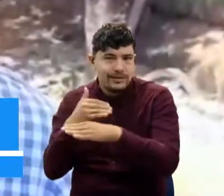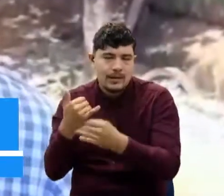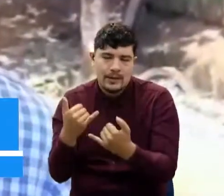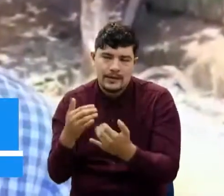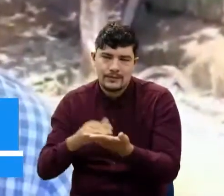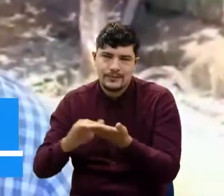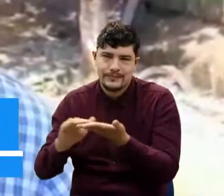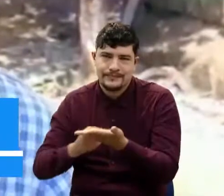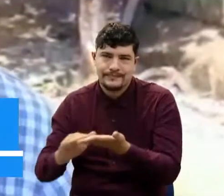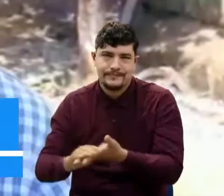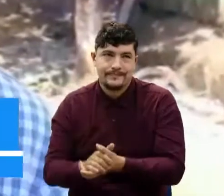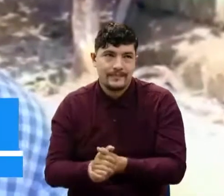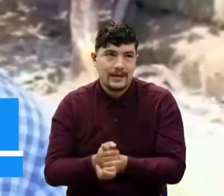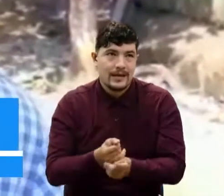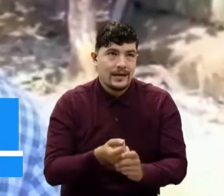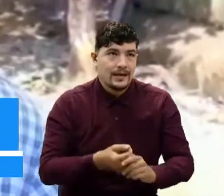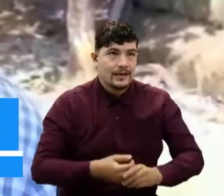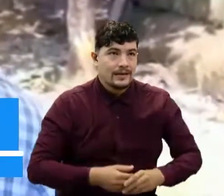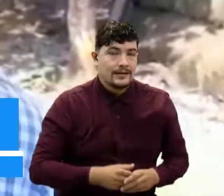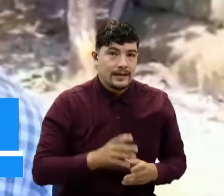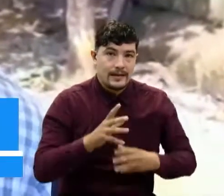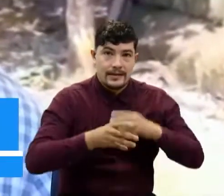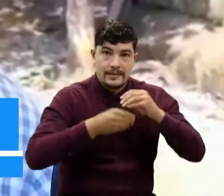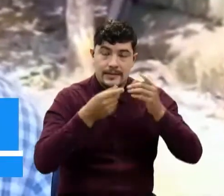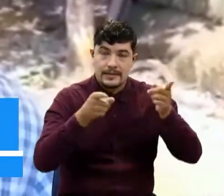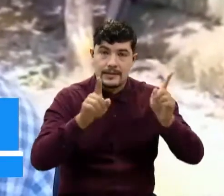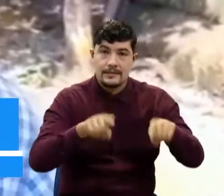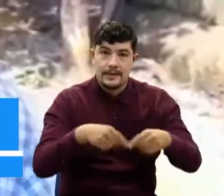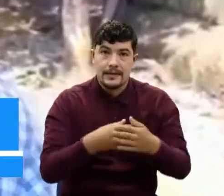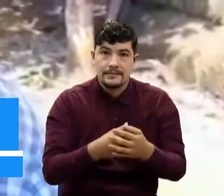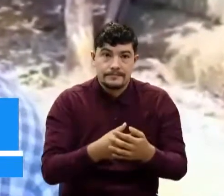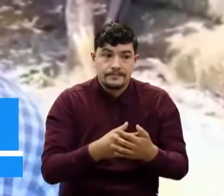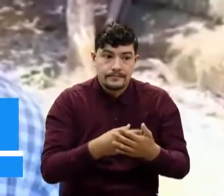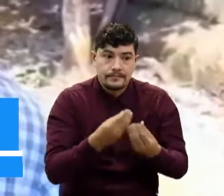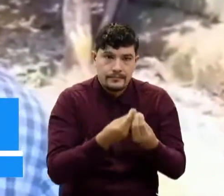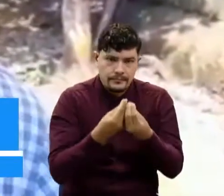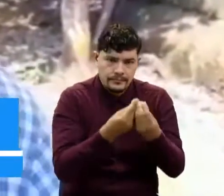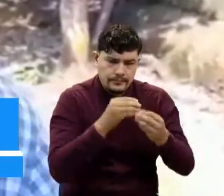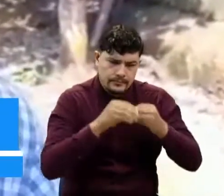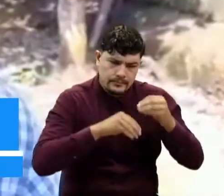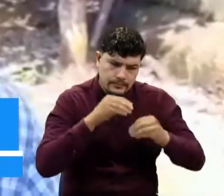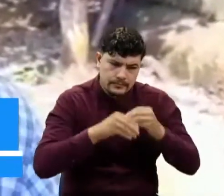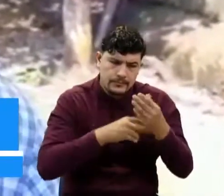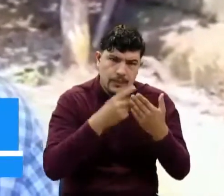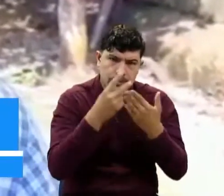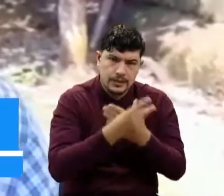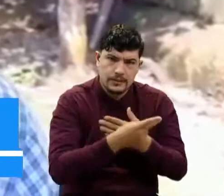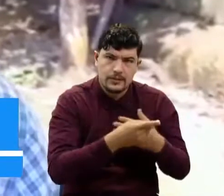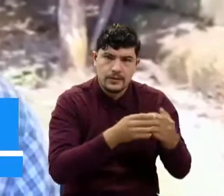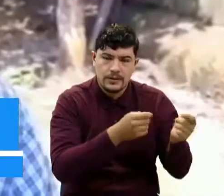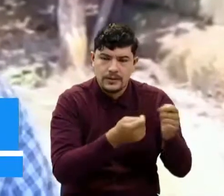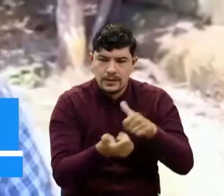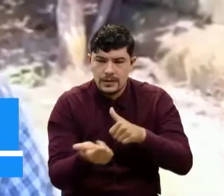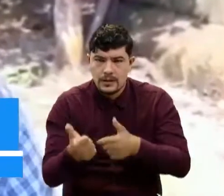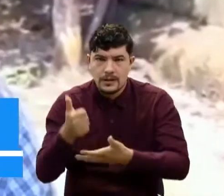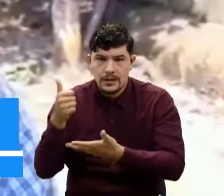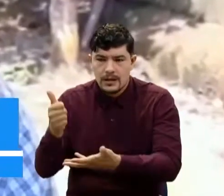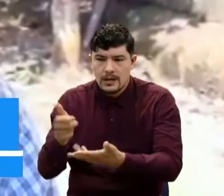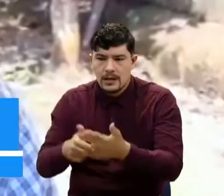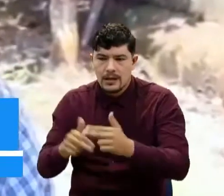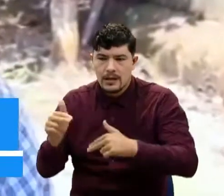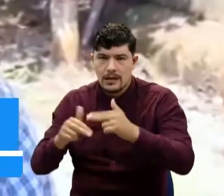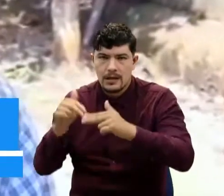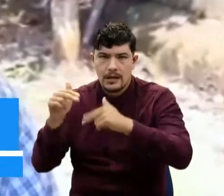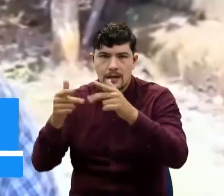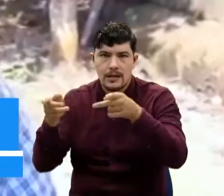luego del Consejo Municipal, que hemos venido gestionando obras tan importantes para el municipio como lo es la placa huella que comunica al barrio